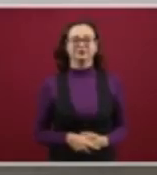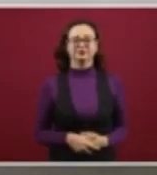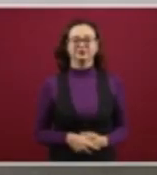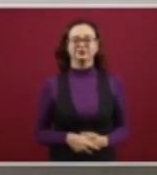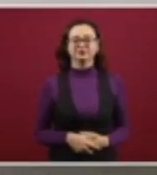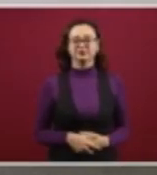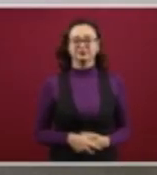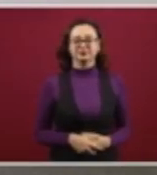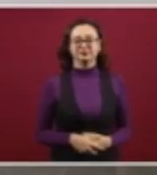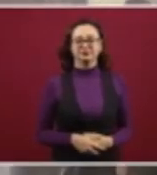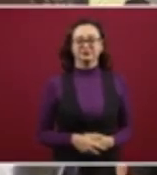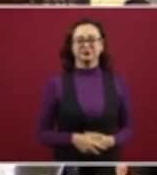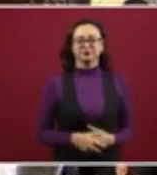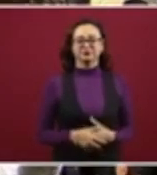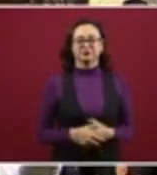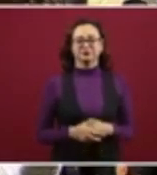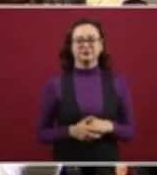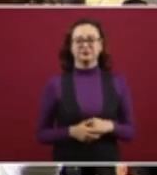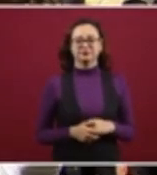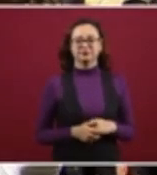Bueno, el día de hoy vamos a